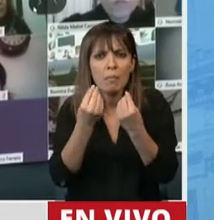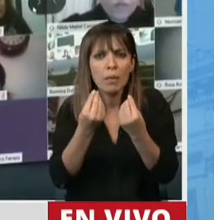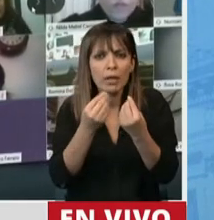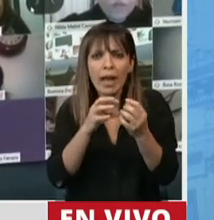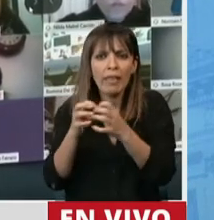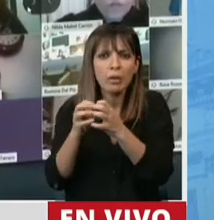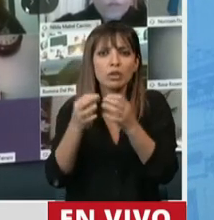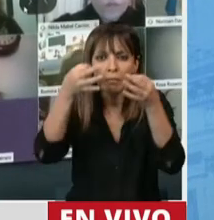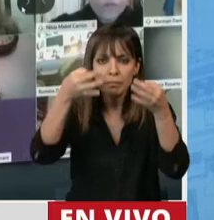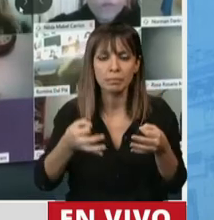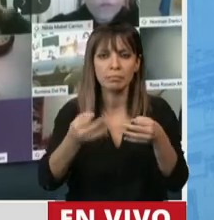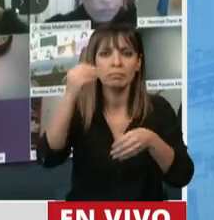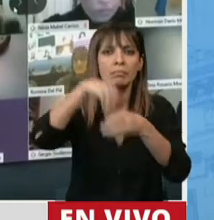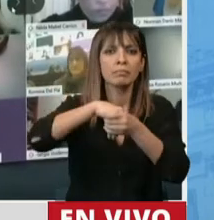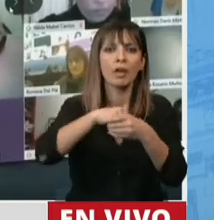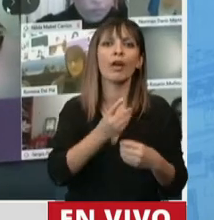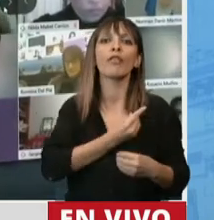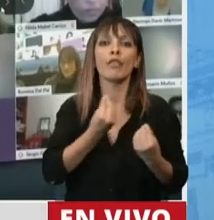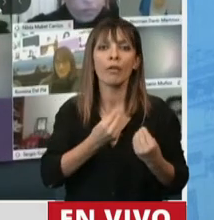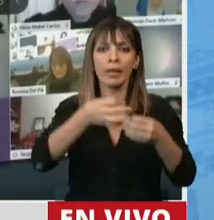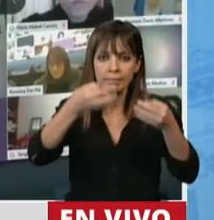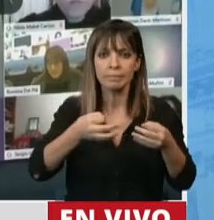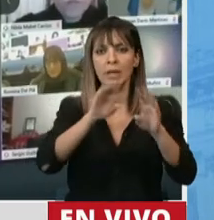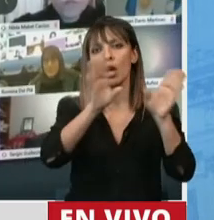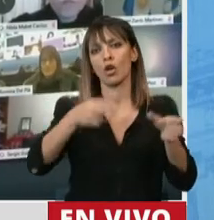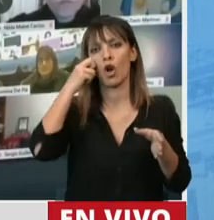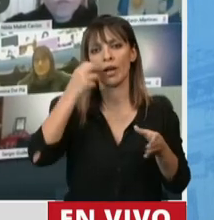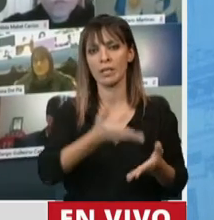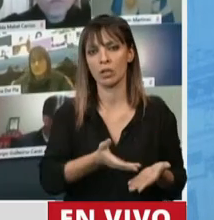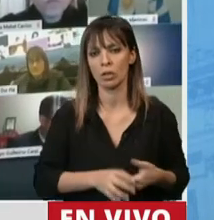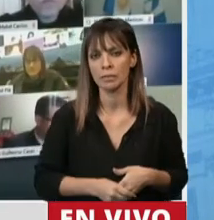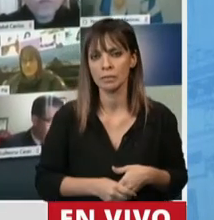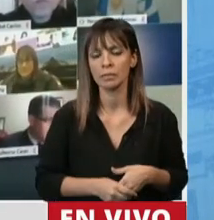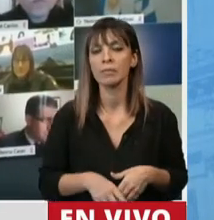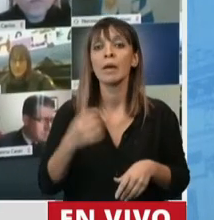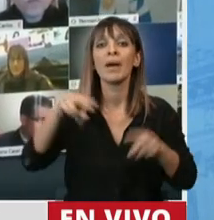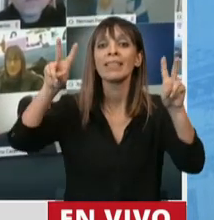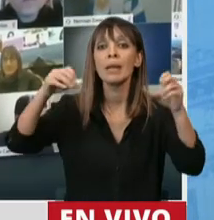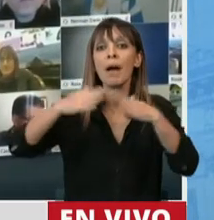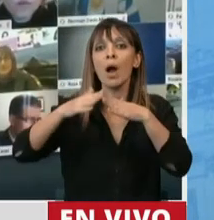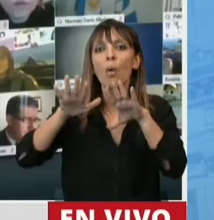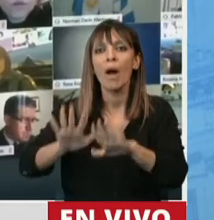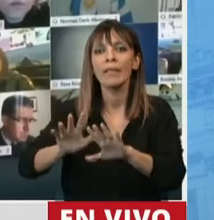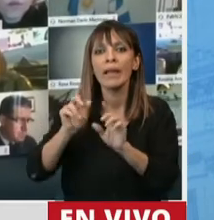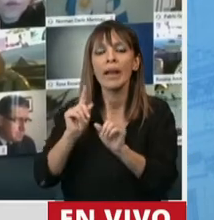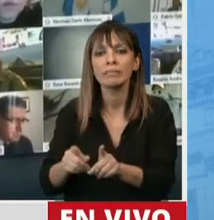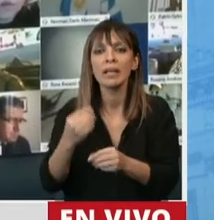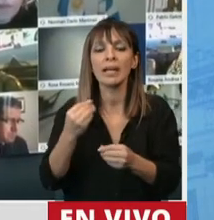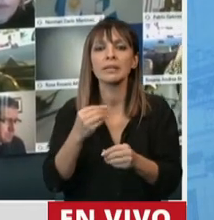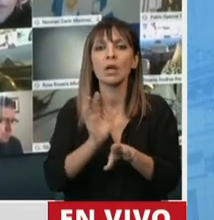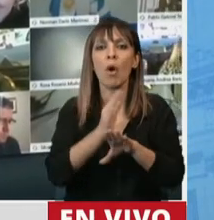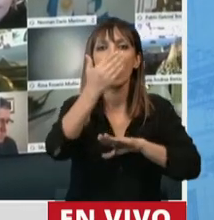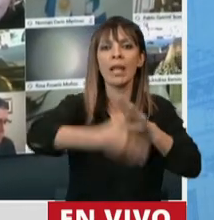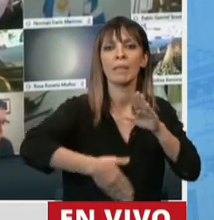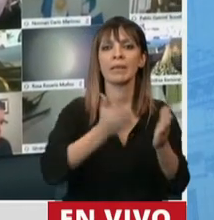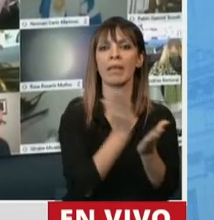ámbito natural para hacer lo que es el Congreso de la Nación. Tengamos en cuenta que la cuarentena supone la restricción de derechos fundamentales,